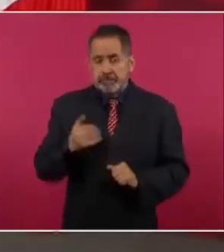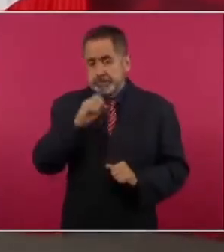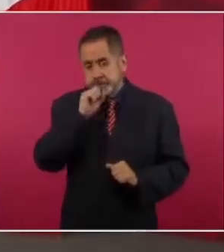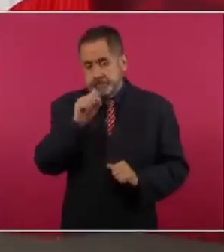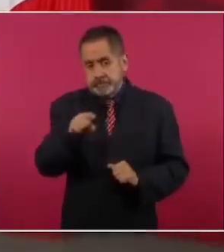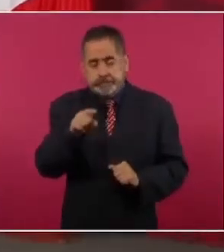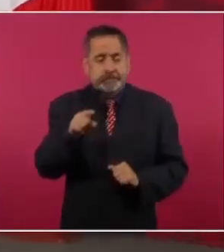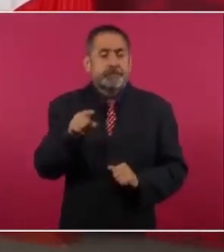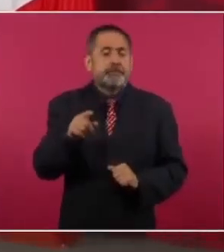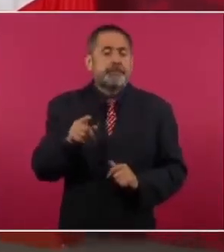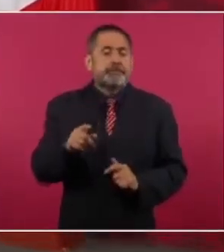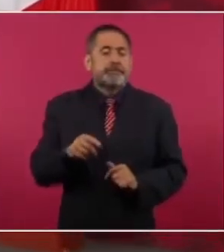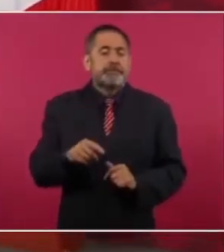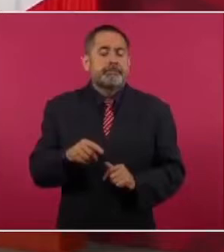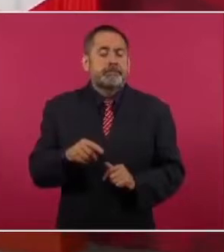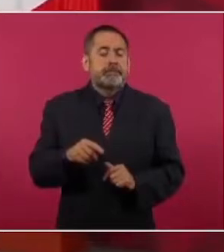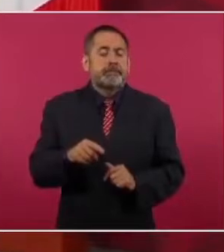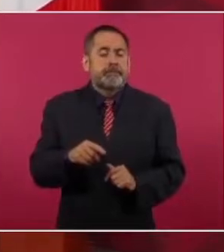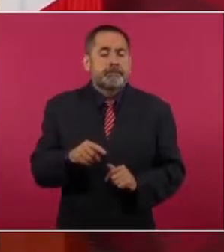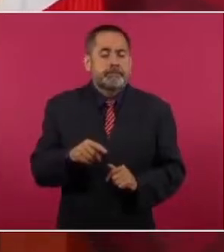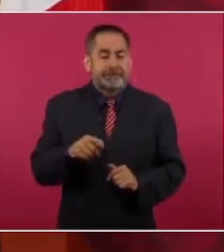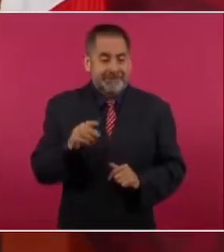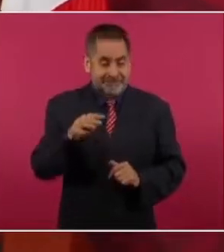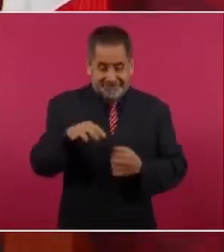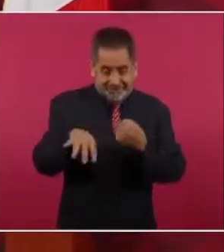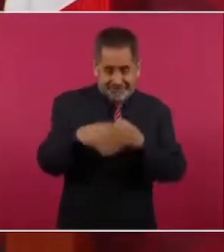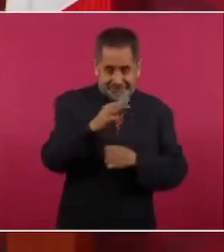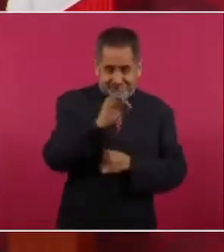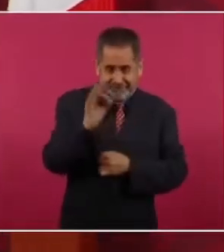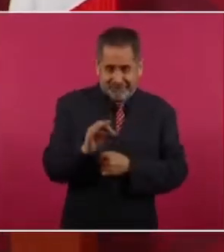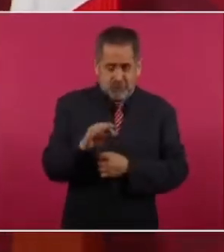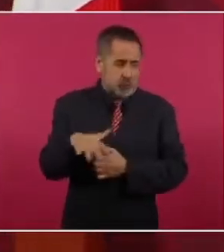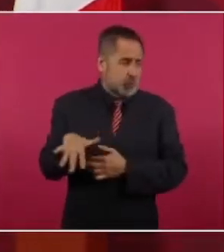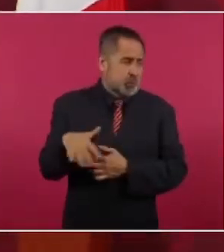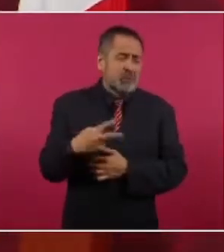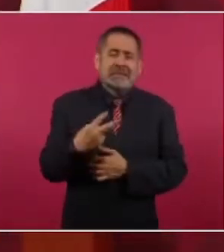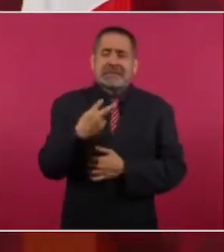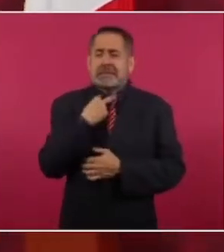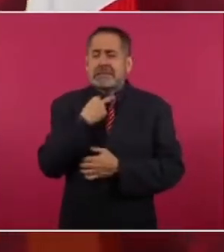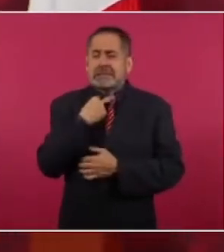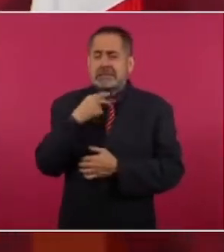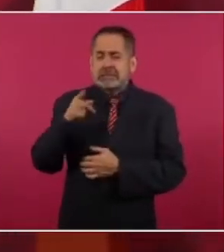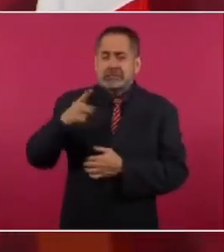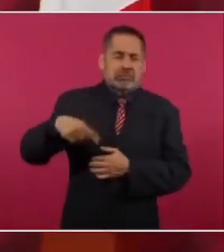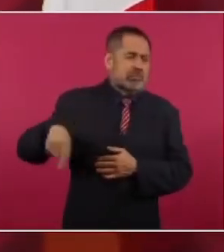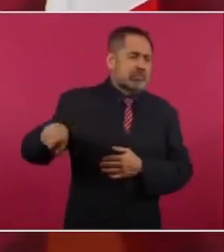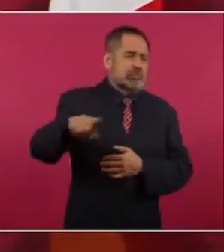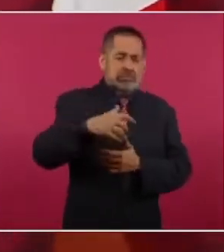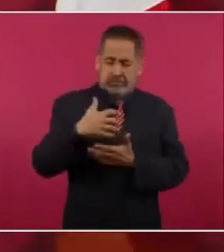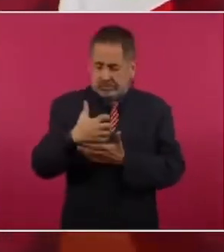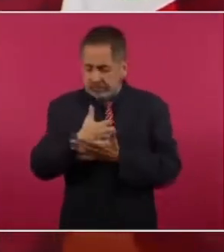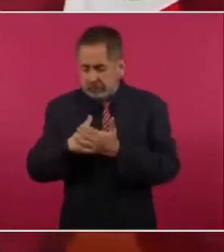y esto hubiese significado afectar el ingreso